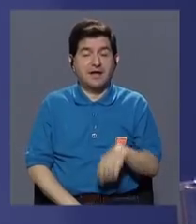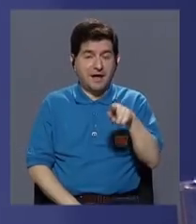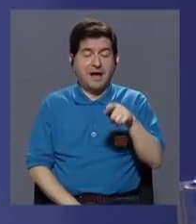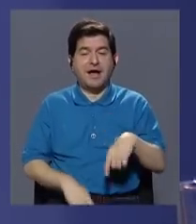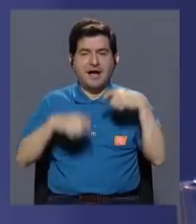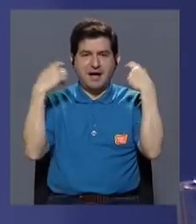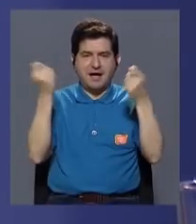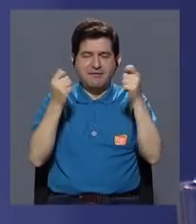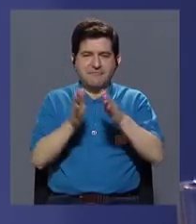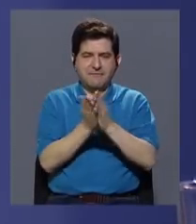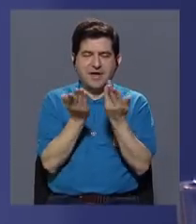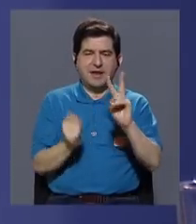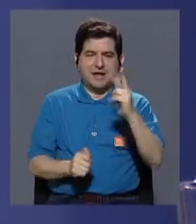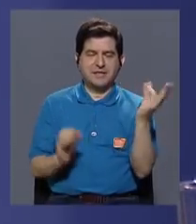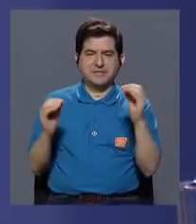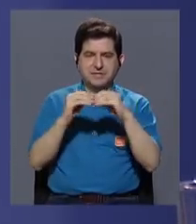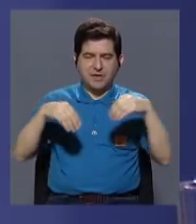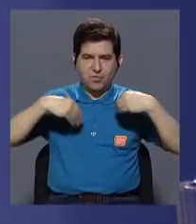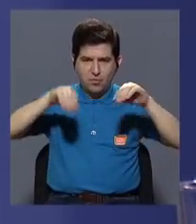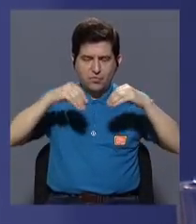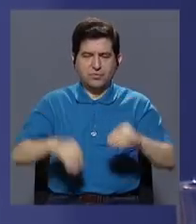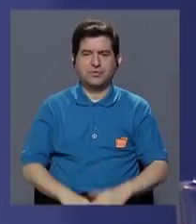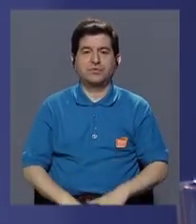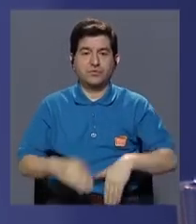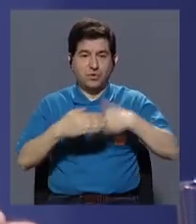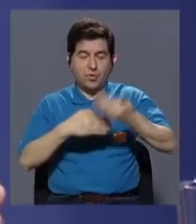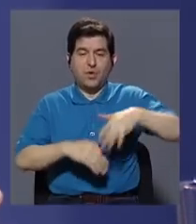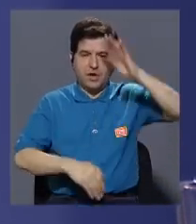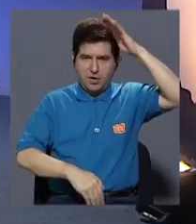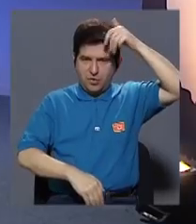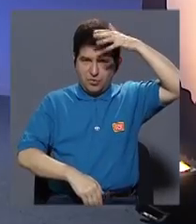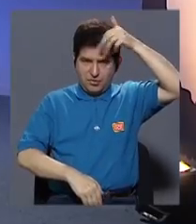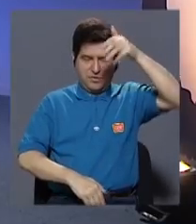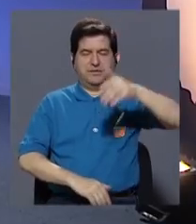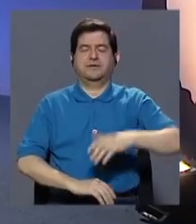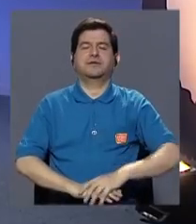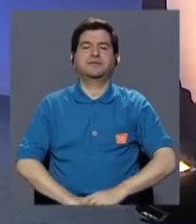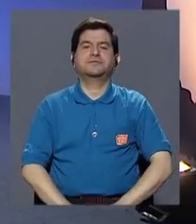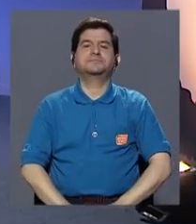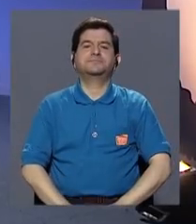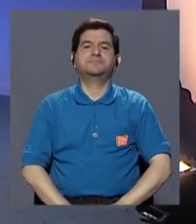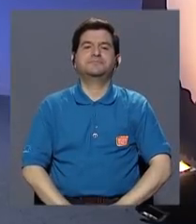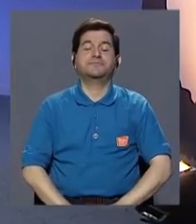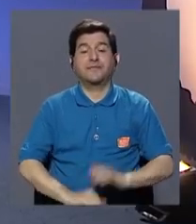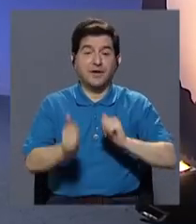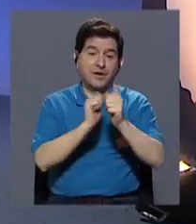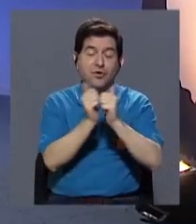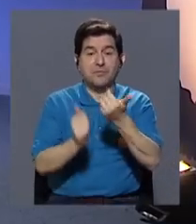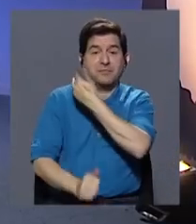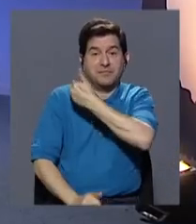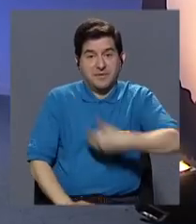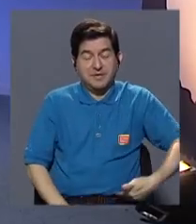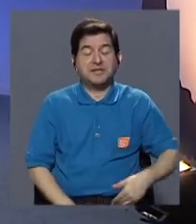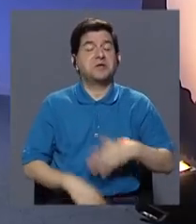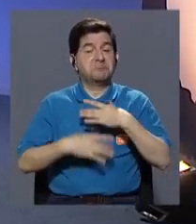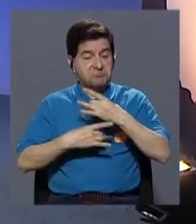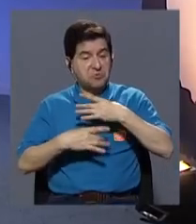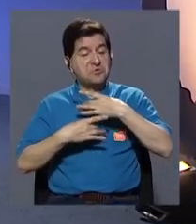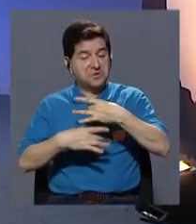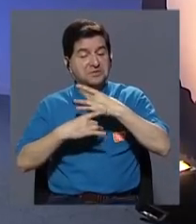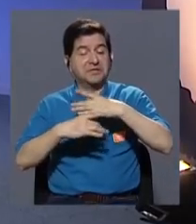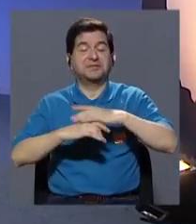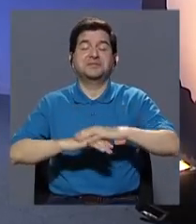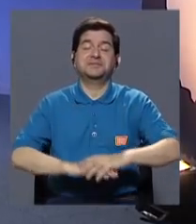el segundo más vendido después del de las de carlos alvarado o sea qué bueno competir con el presidente fue una cosa interesante